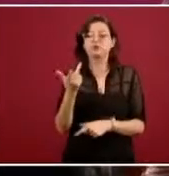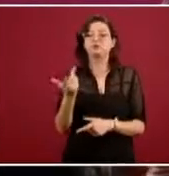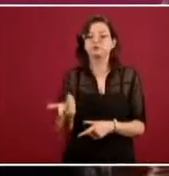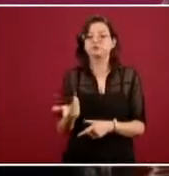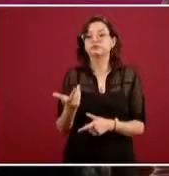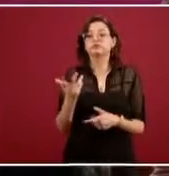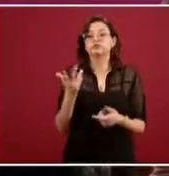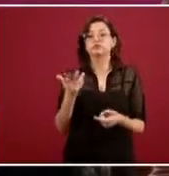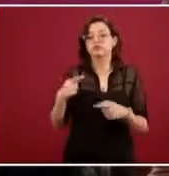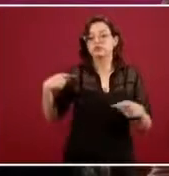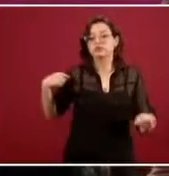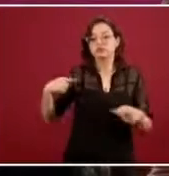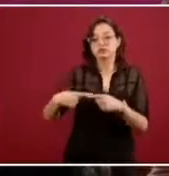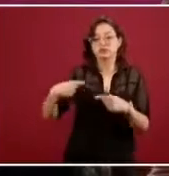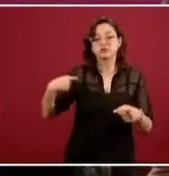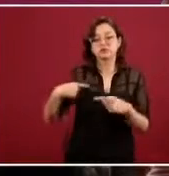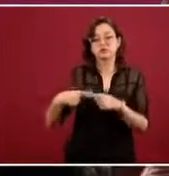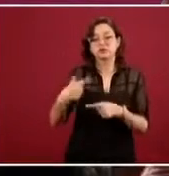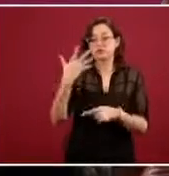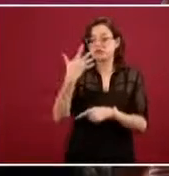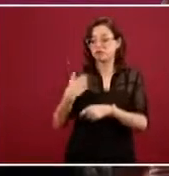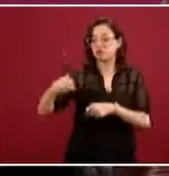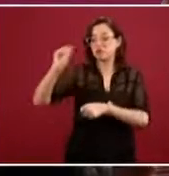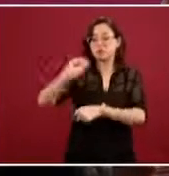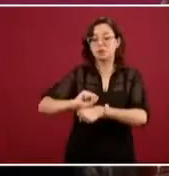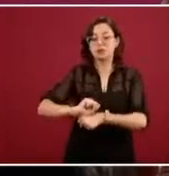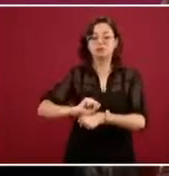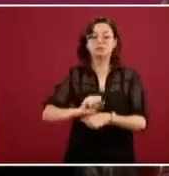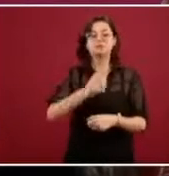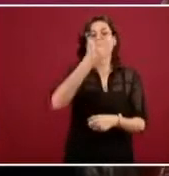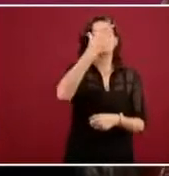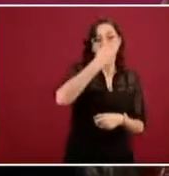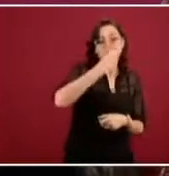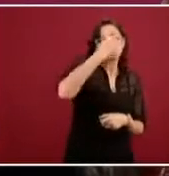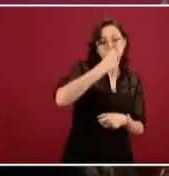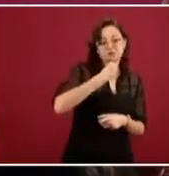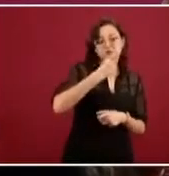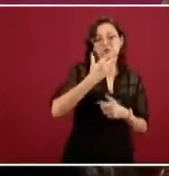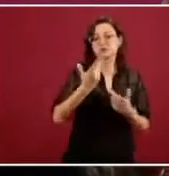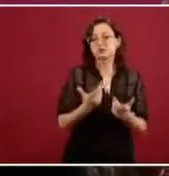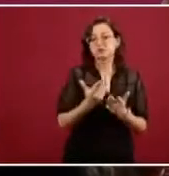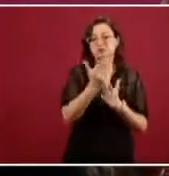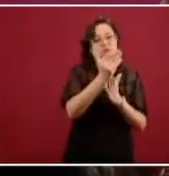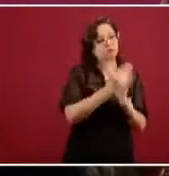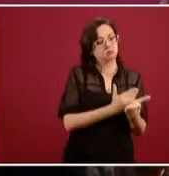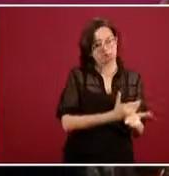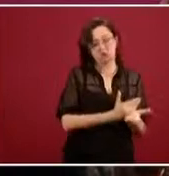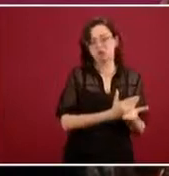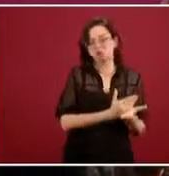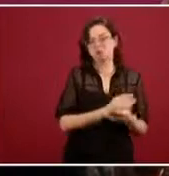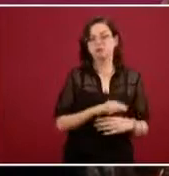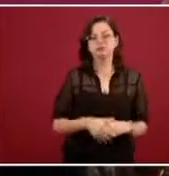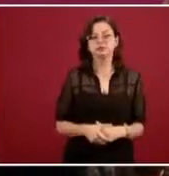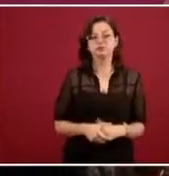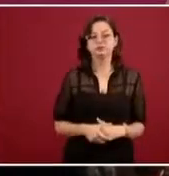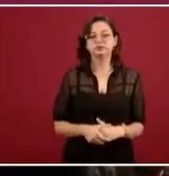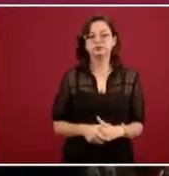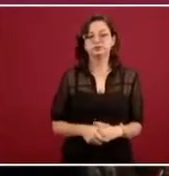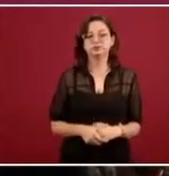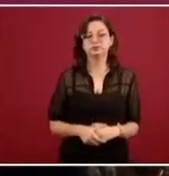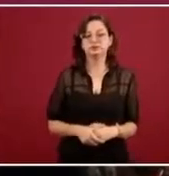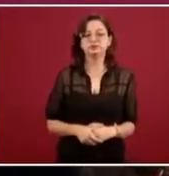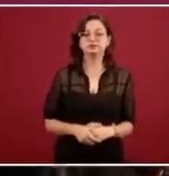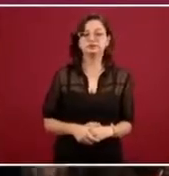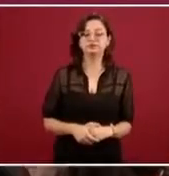ver prácticamente en las últimas 5 semanas es la presencia importante de circulación de virus de influenza. En la